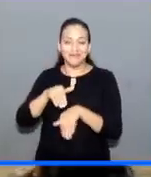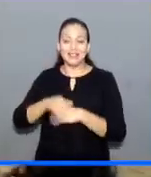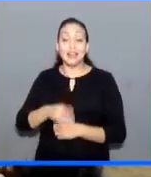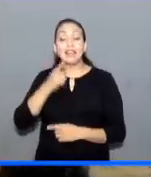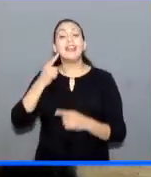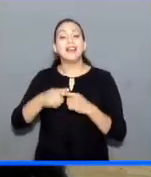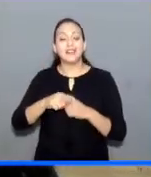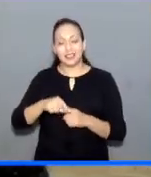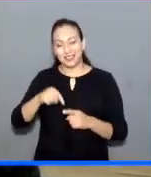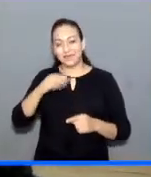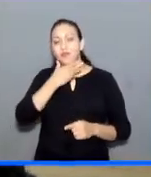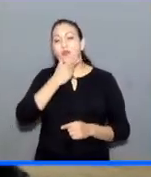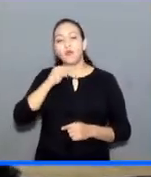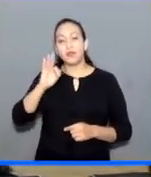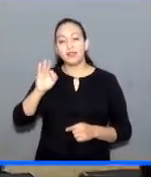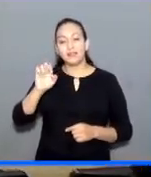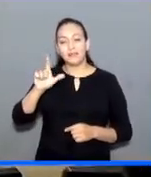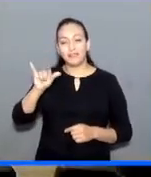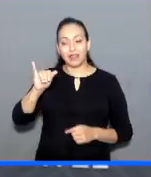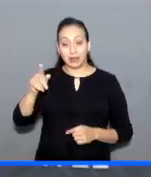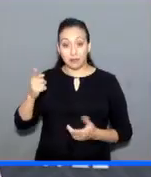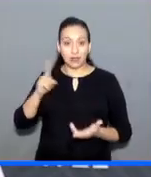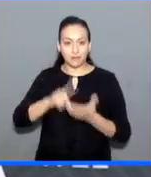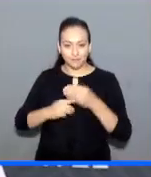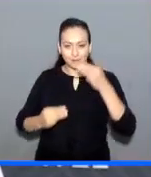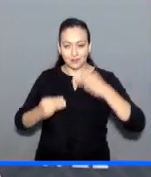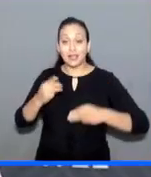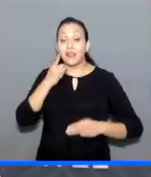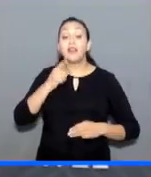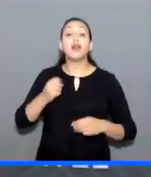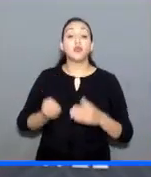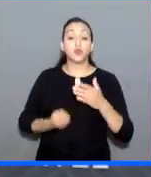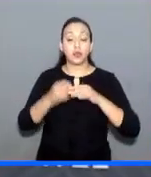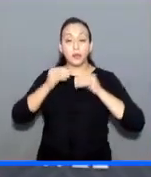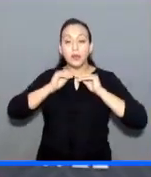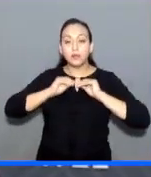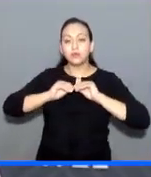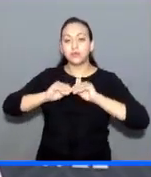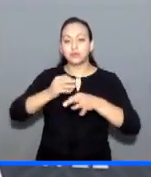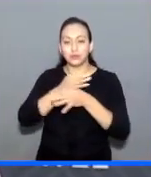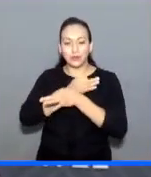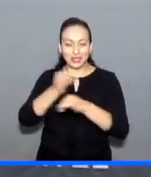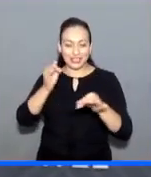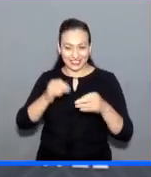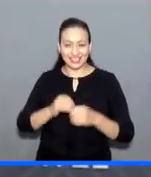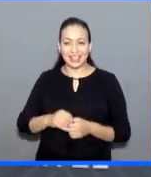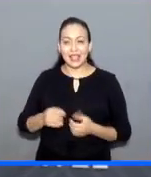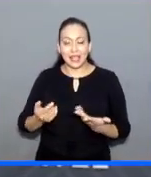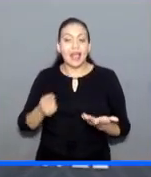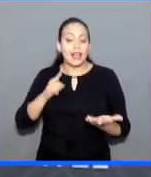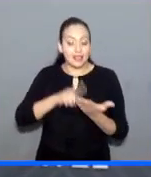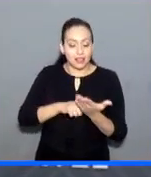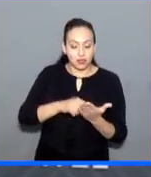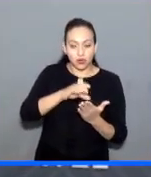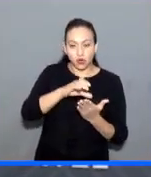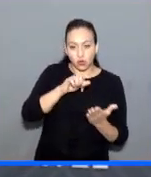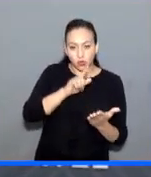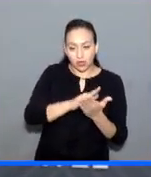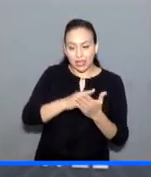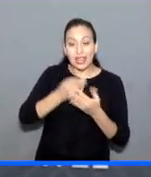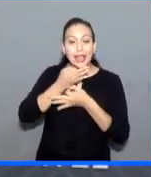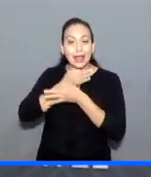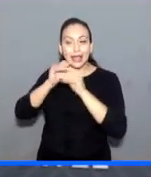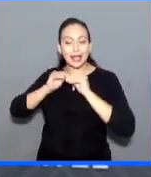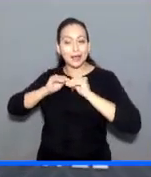de la Mata Pizaña, como parte de la nueva publicación del Tribunal Electoral entre la Constitución y campaña mediática, asignación